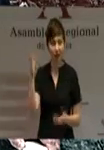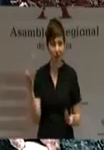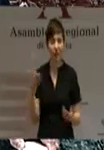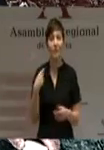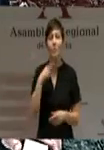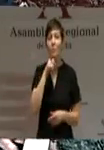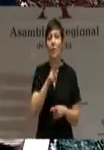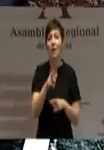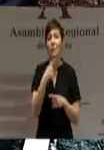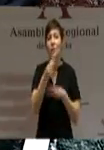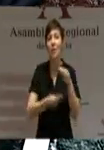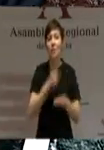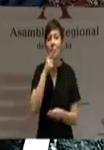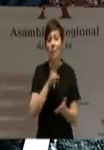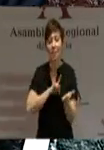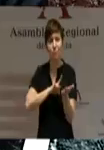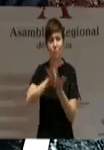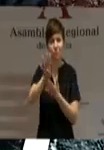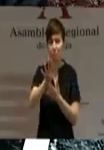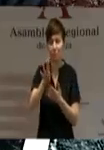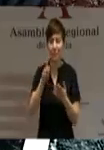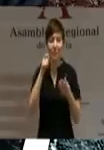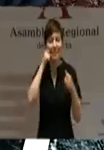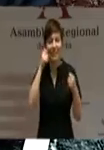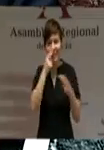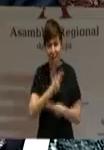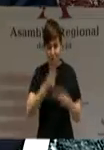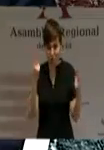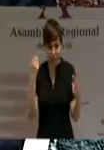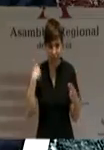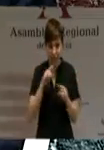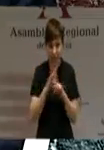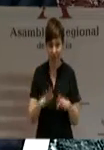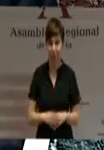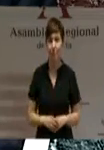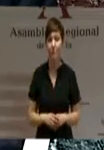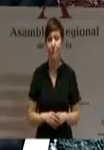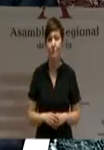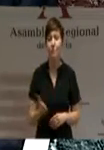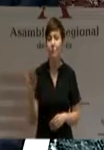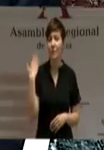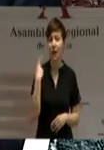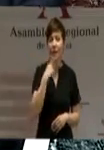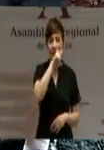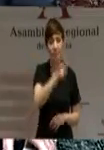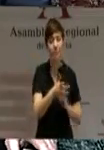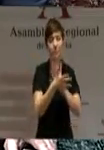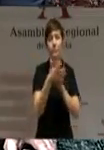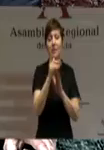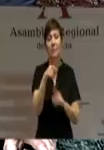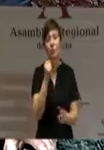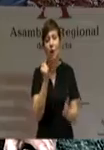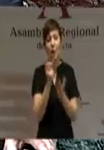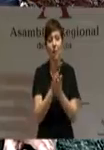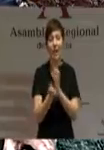expulsarlos literalmente de la sanidad pública. Asimismo, hablaba usted ayer de su apuesta por la austeridad,